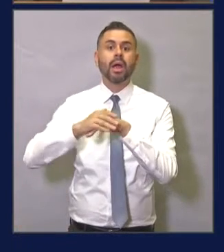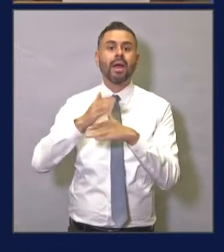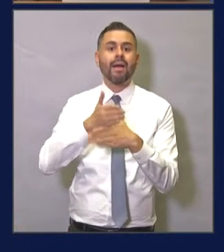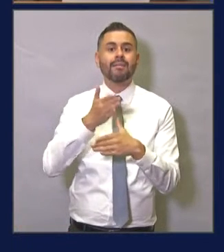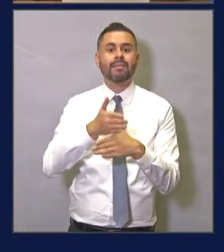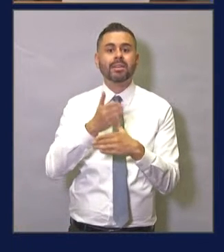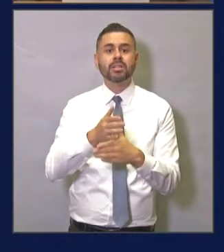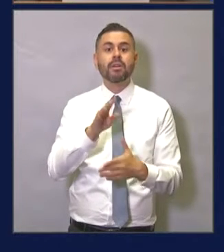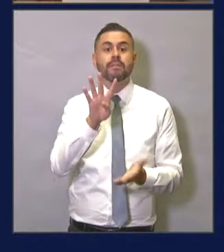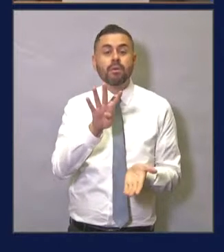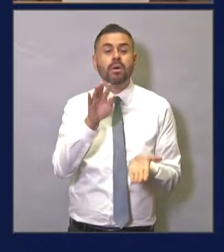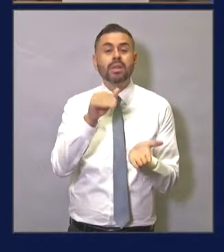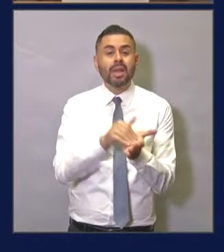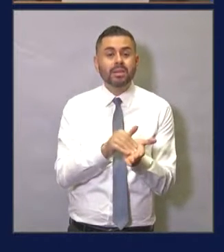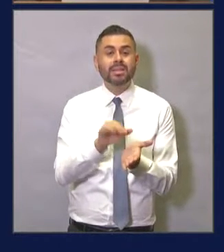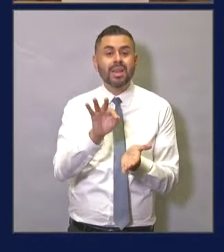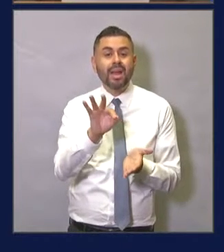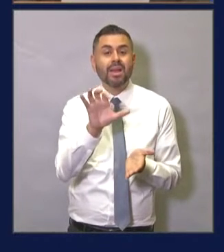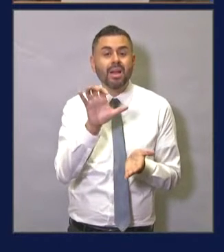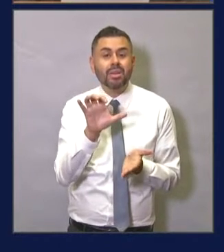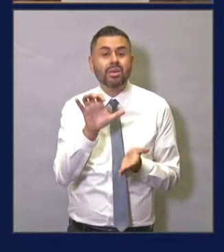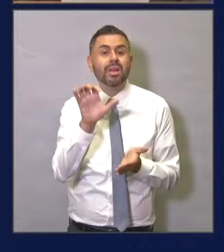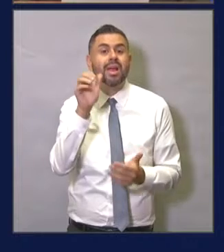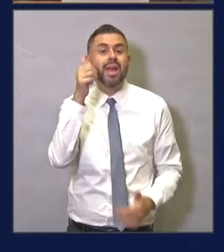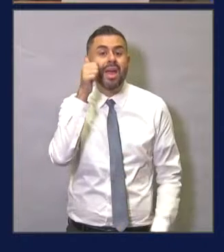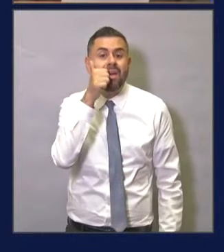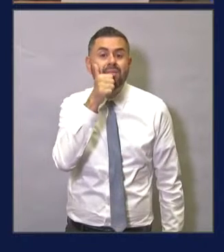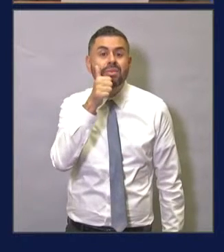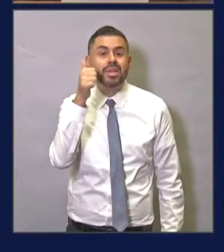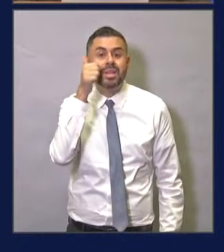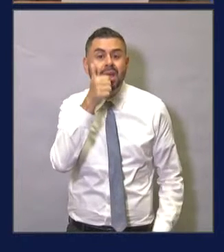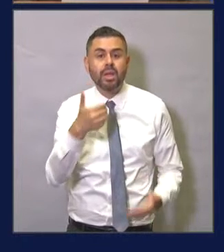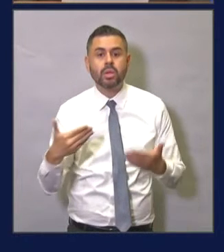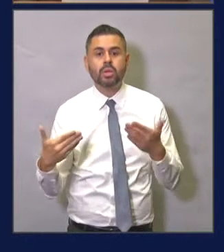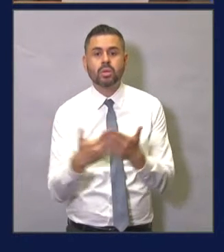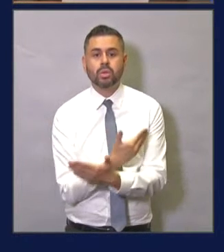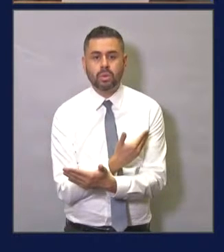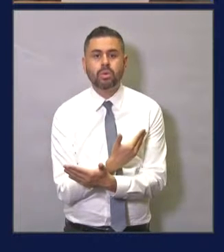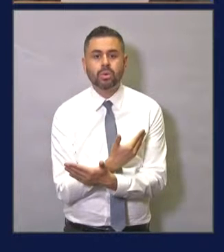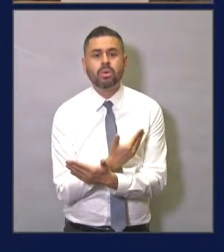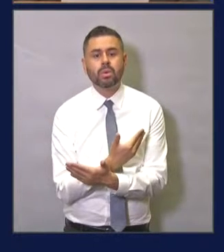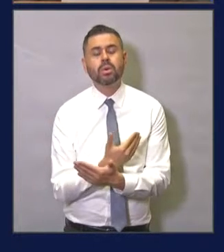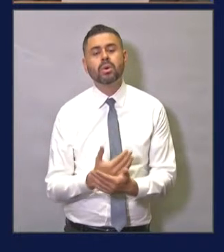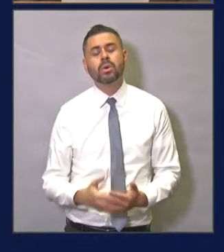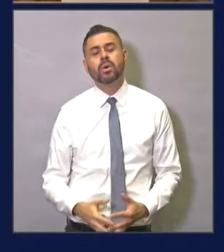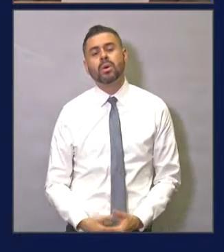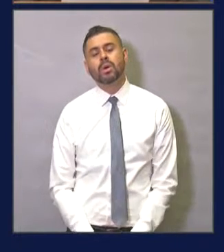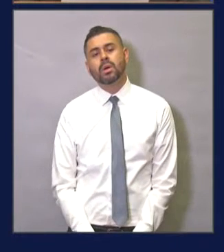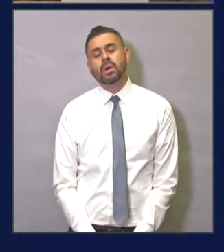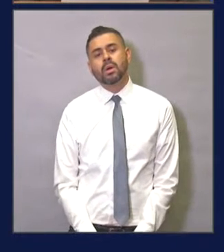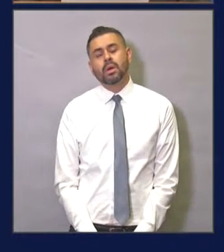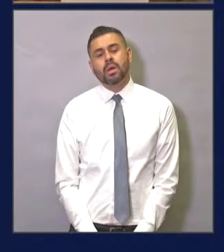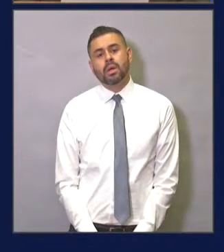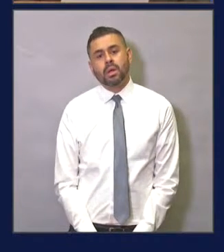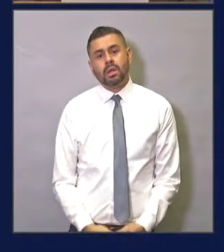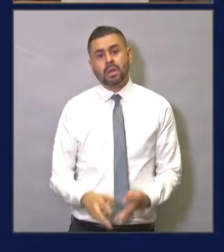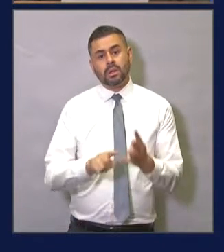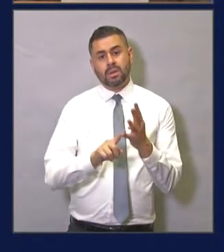aproximadamente 4,900 casos nuevos cada día la última semana de noviembre, a un promedio